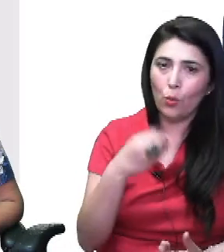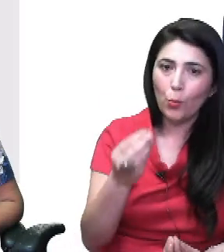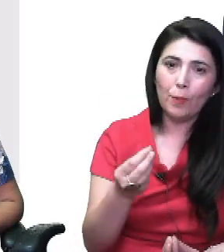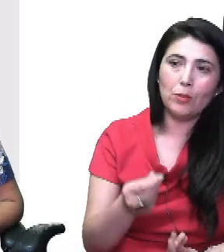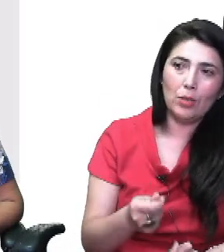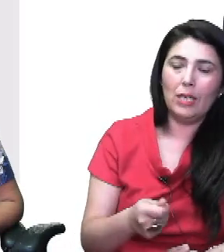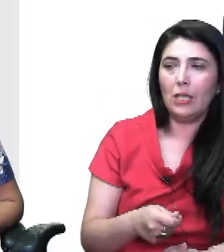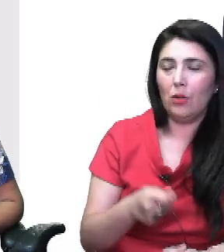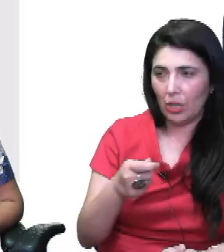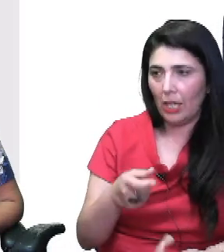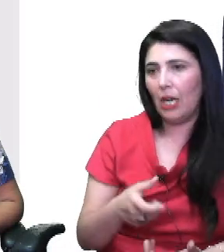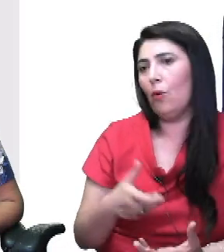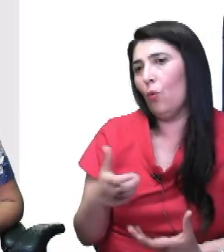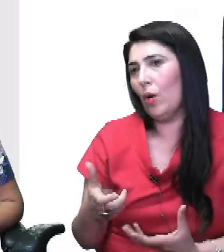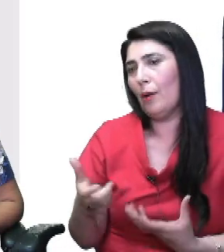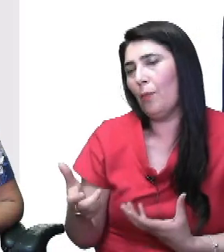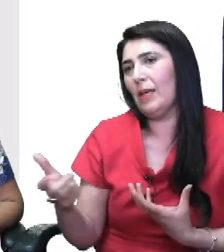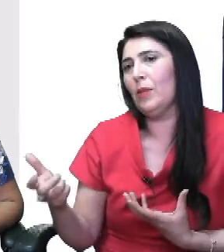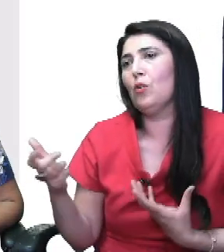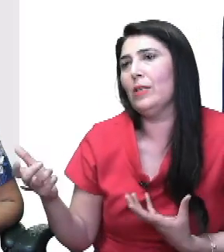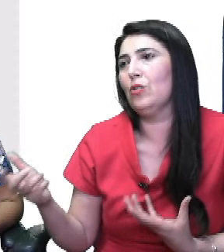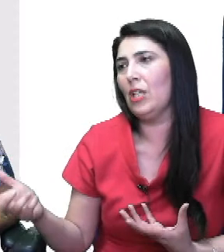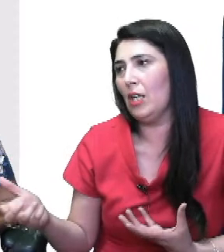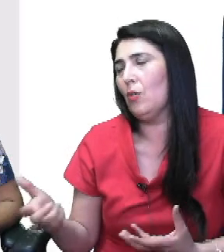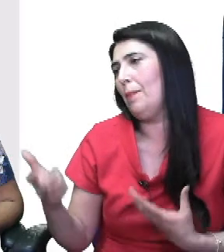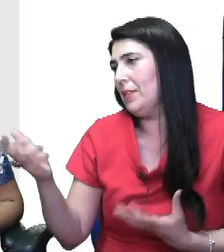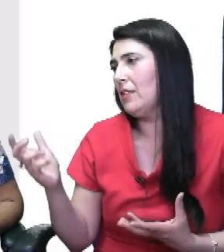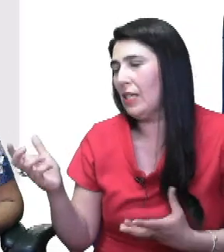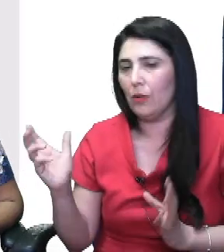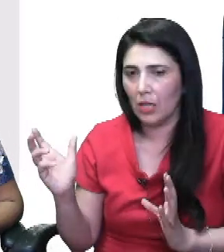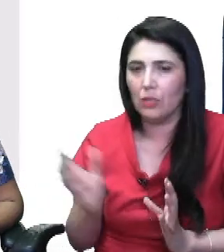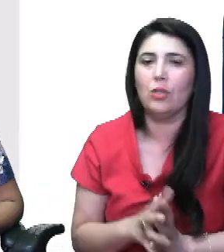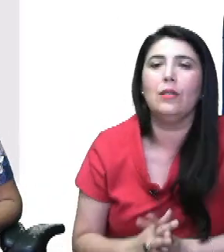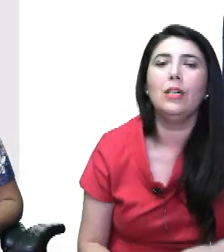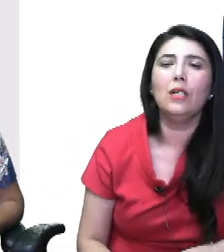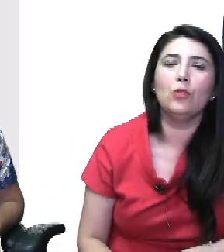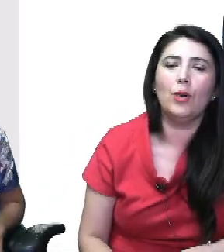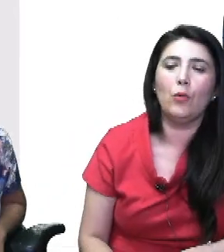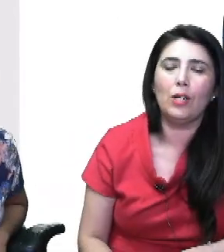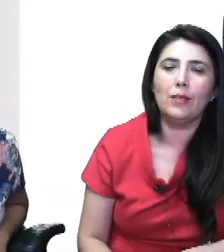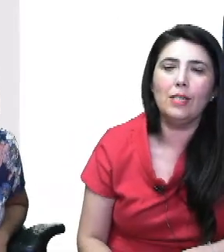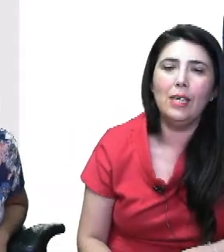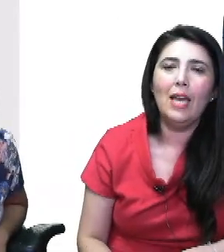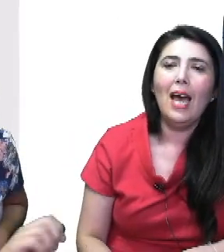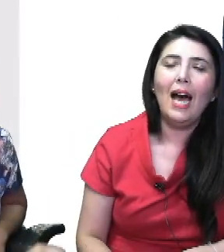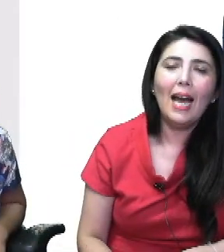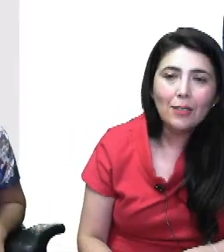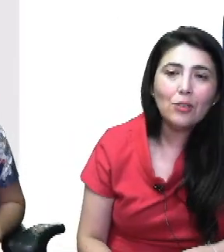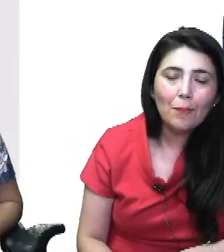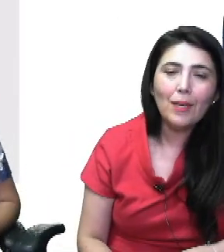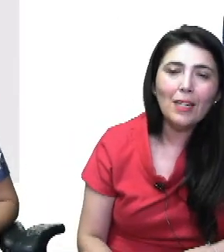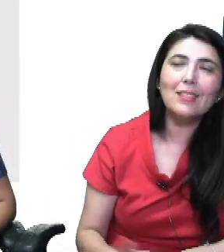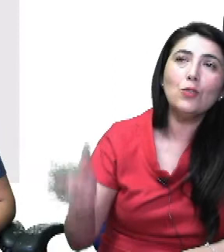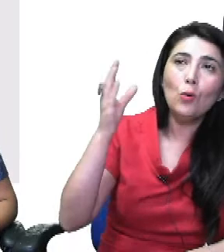ser que algún grupo de personas que lo requiera un acompañamiento más sostenido y especializado, en el caso que eso pueda ocurrir, ¿sí? A